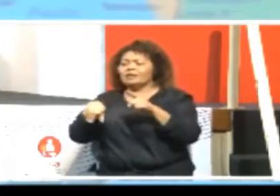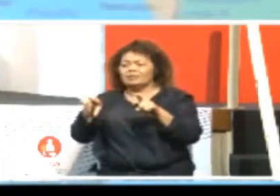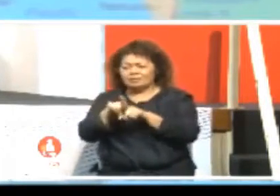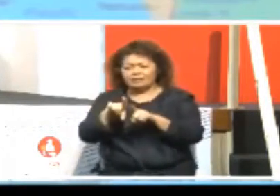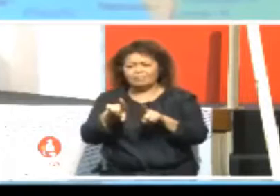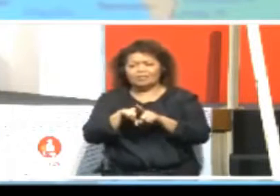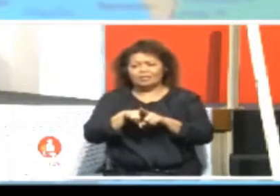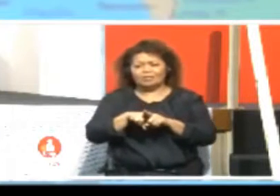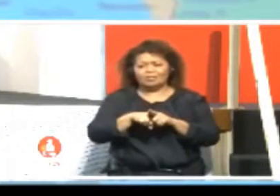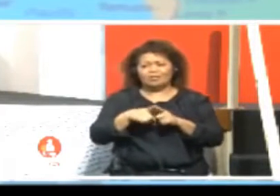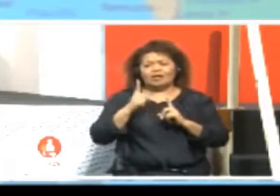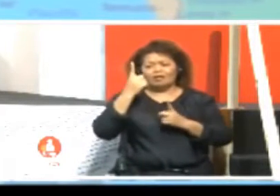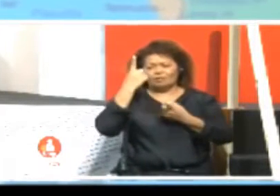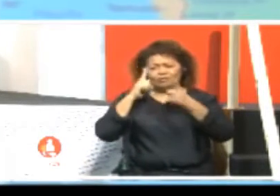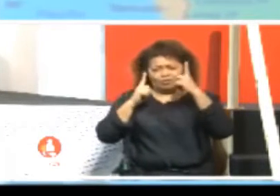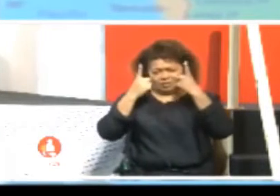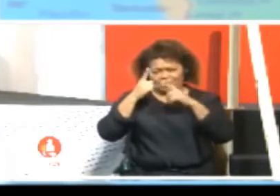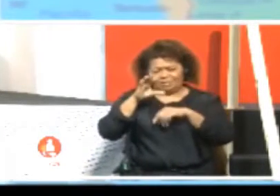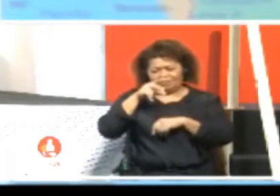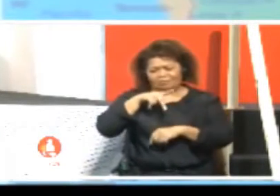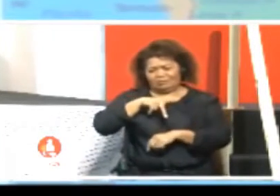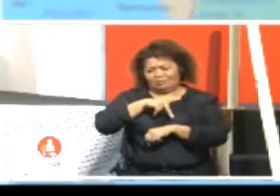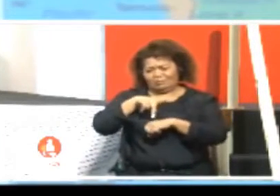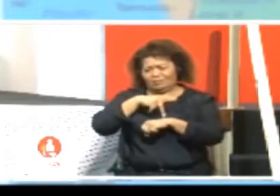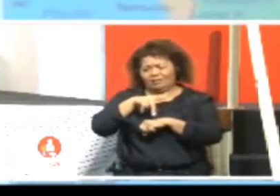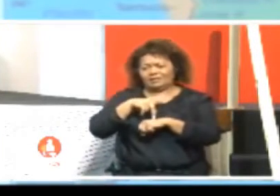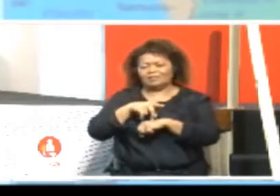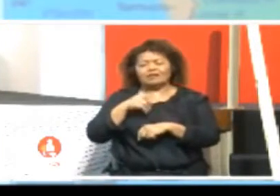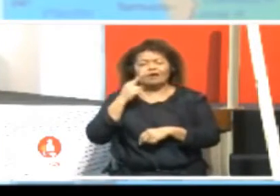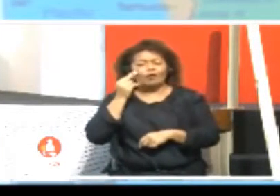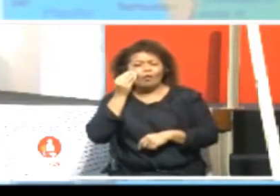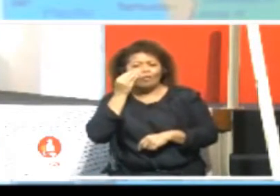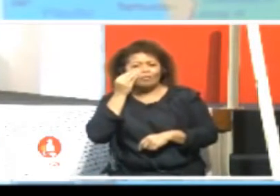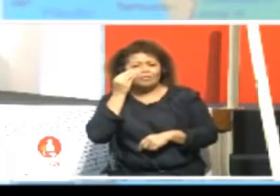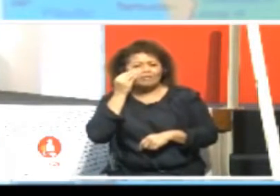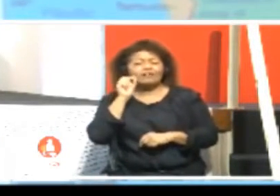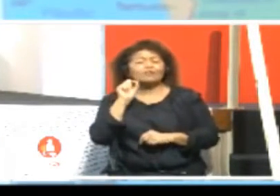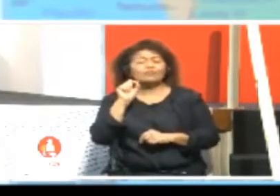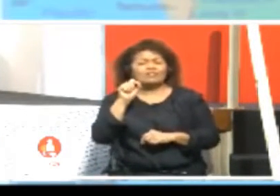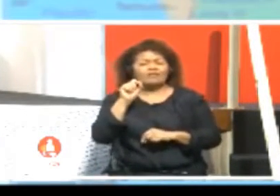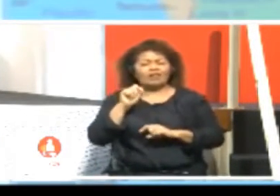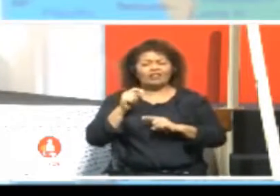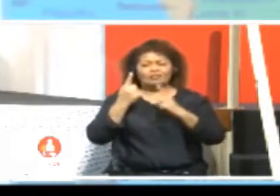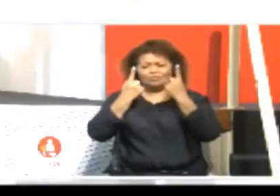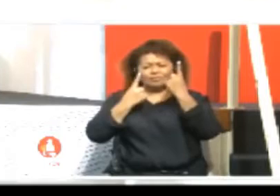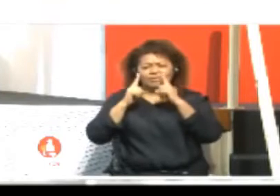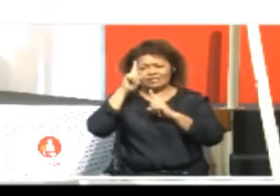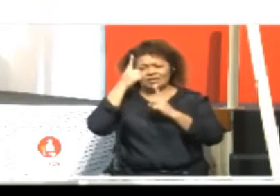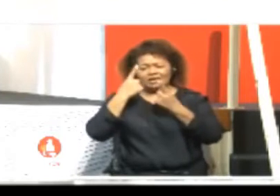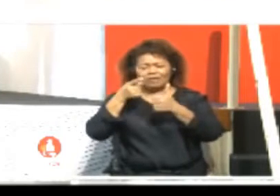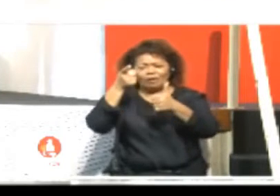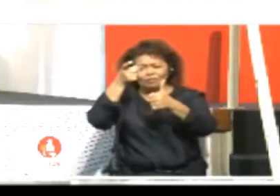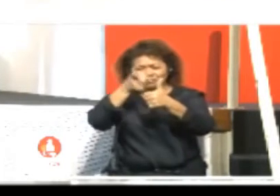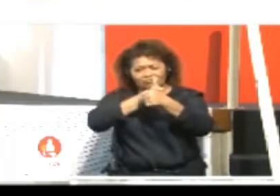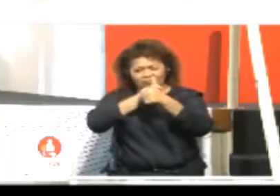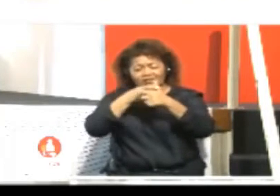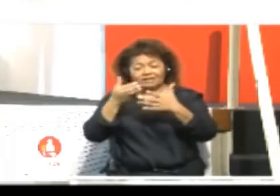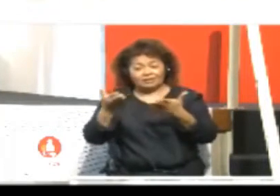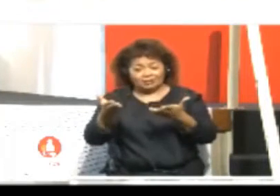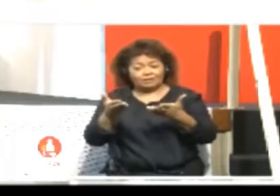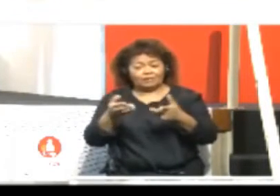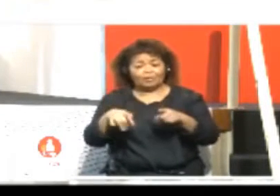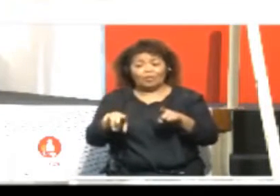de fiscal, de la sostenibilidad fiscal, cómo están sobreviviendo los municipios en Chile. Entonces, vemos que